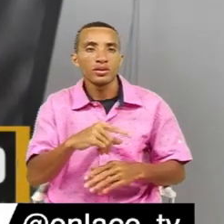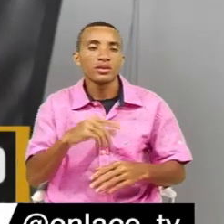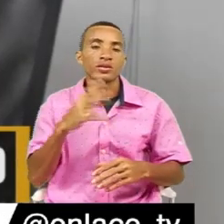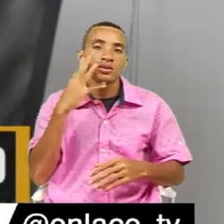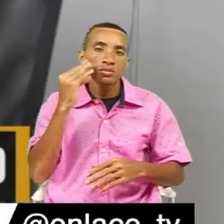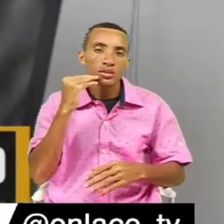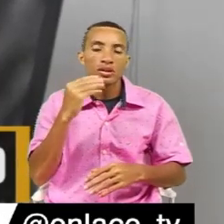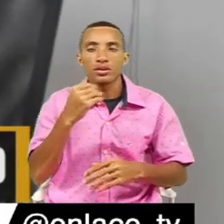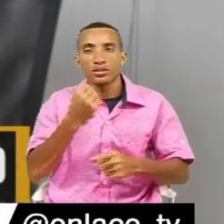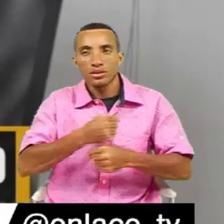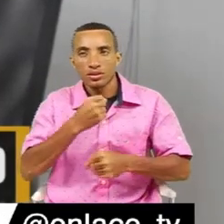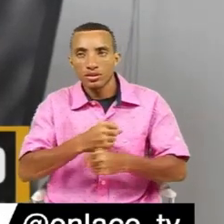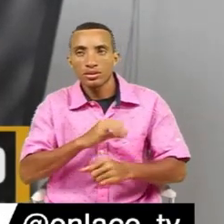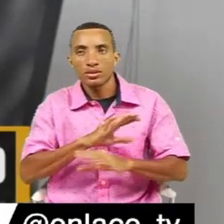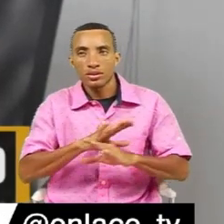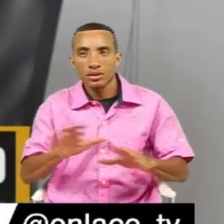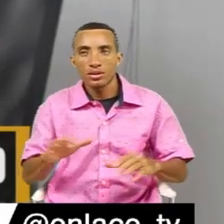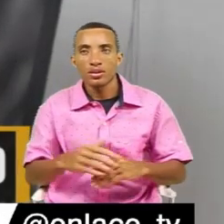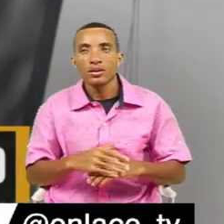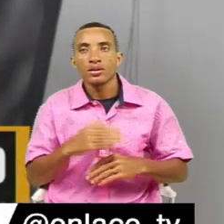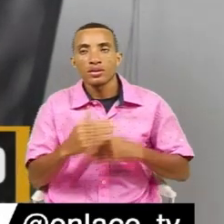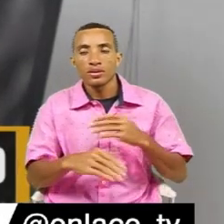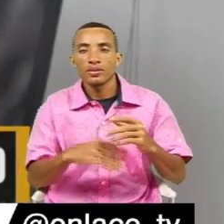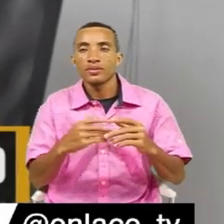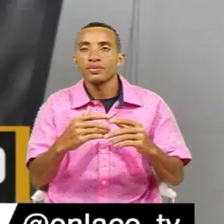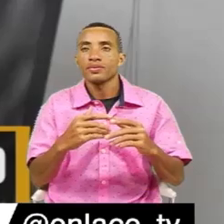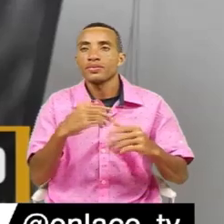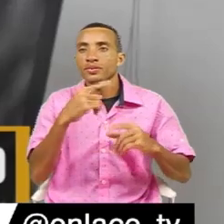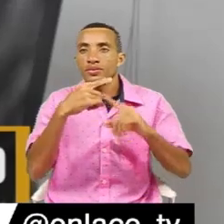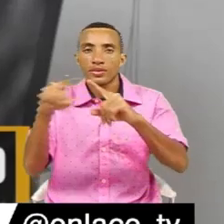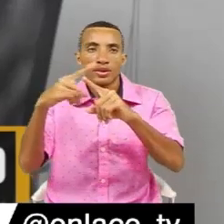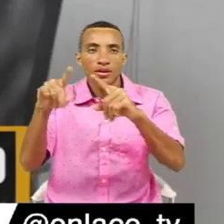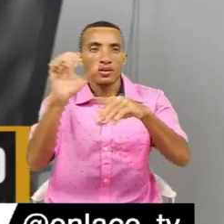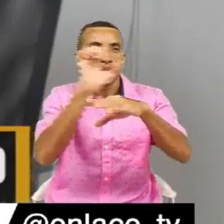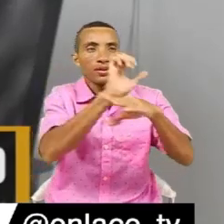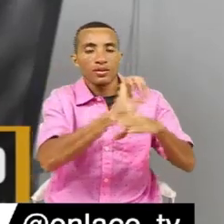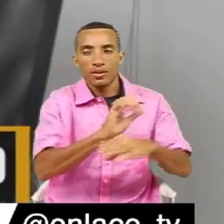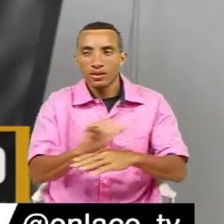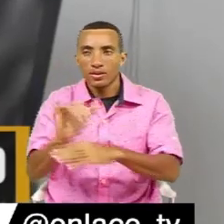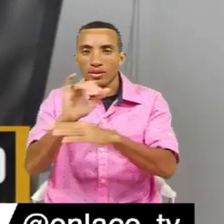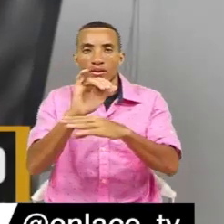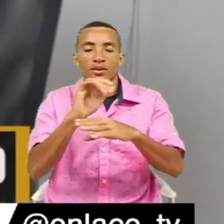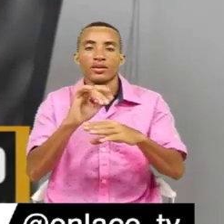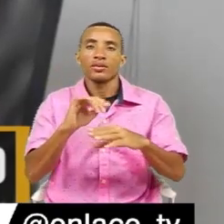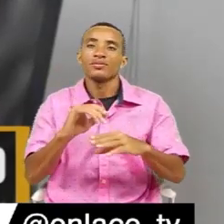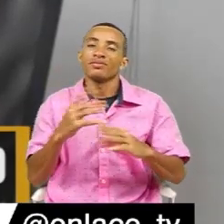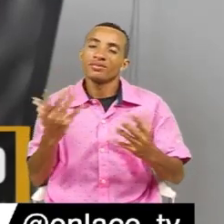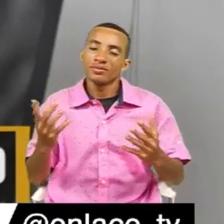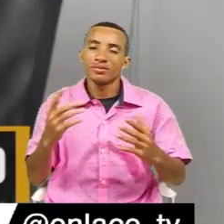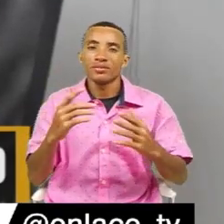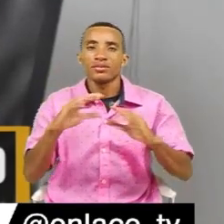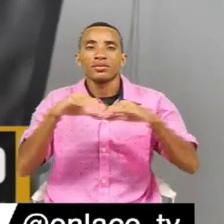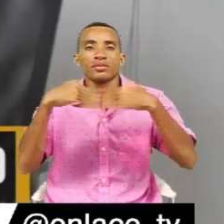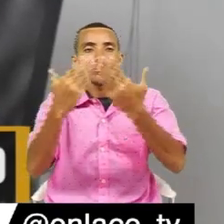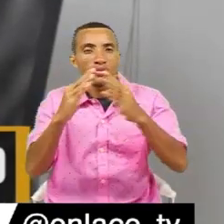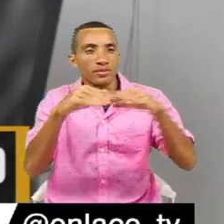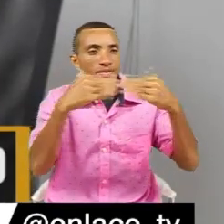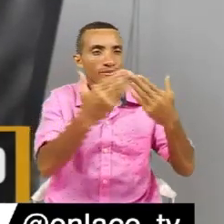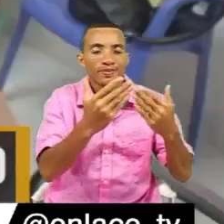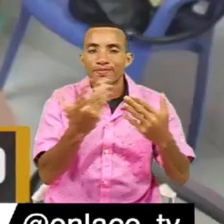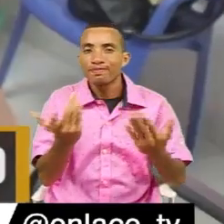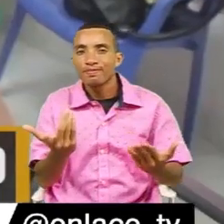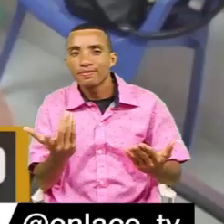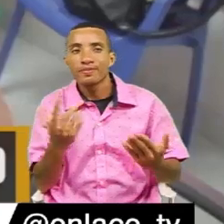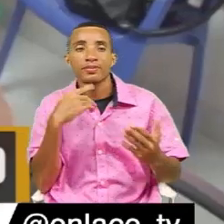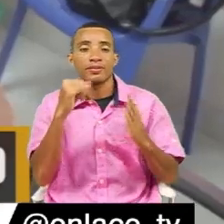difícil solo al salir de comer de las diferentes instituciones educativas de educación superior, sino las empresas, con la ayuda económica como tal que ofrece el